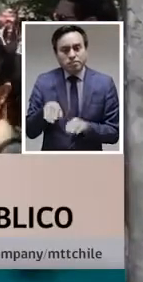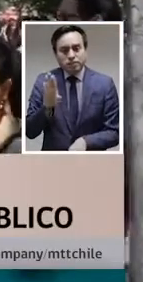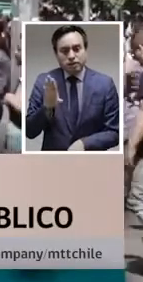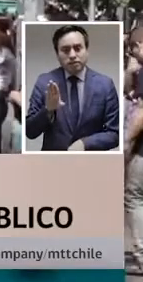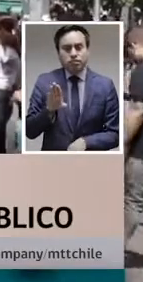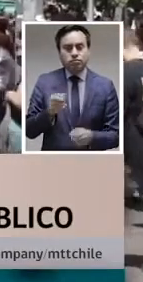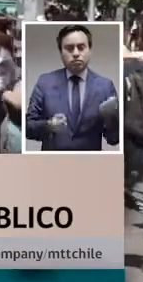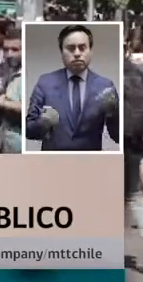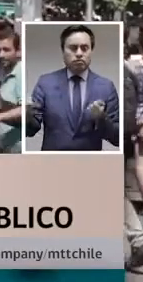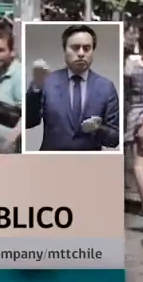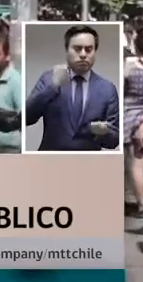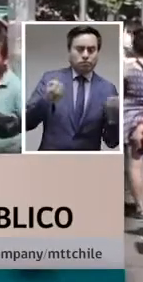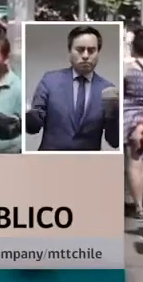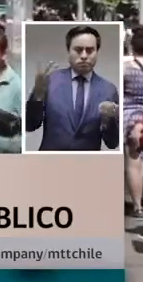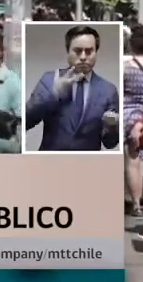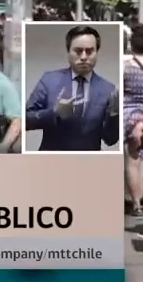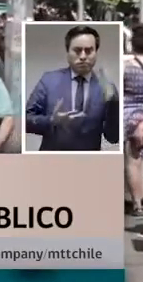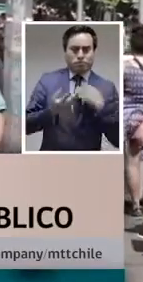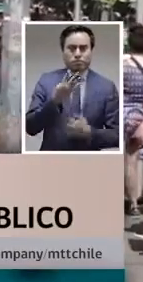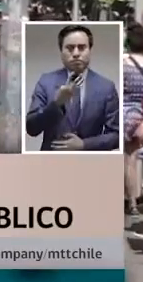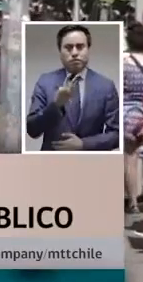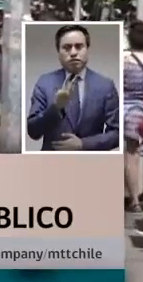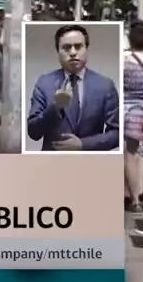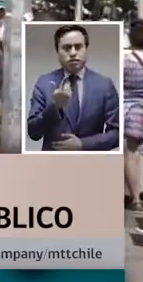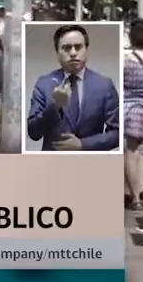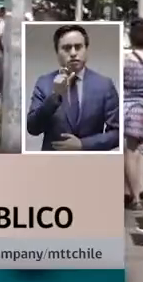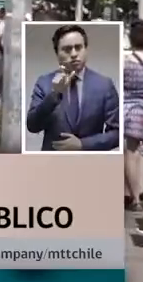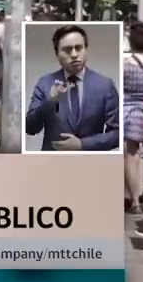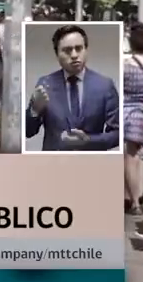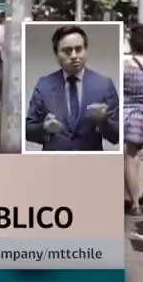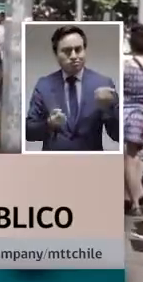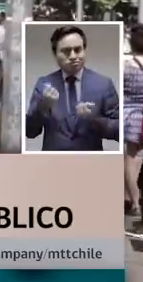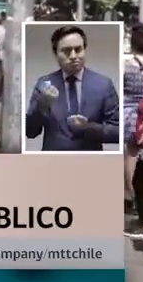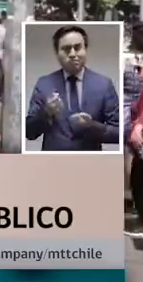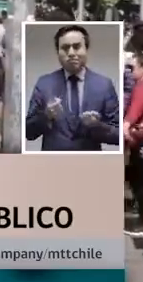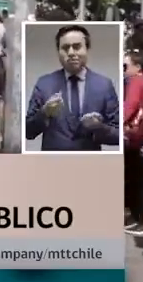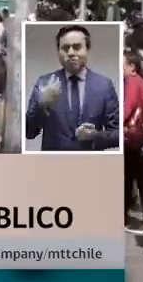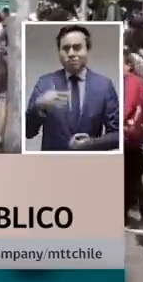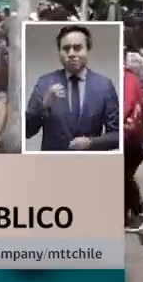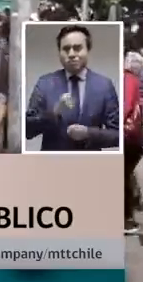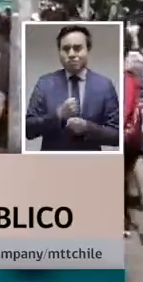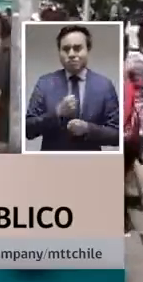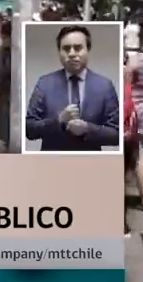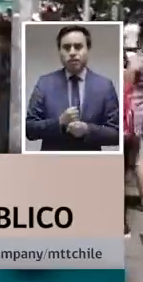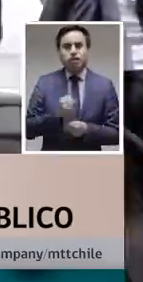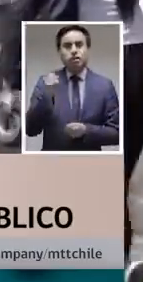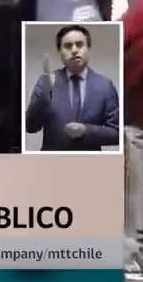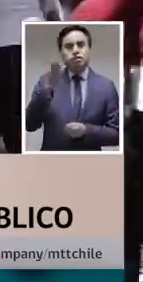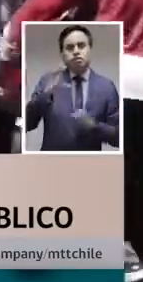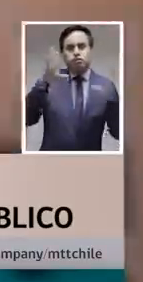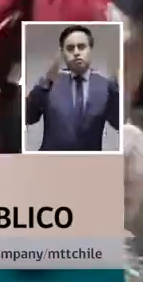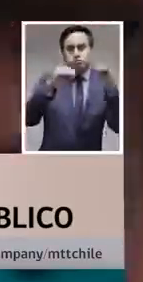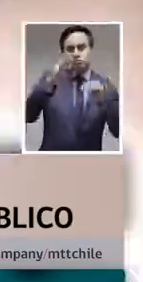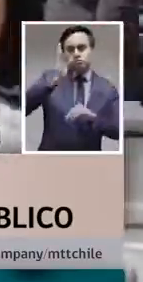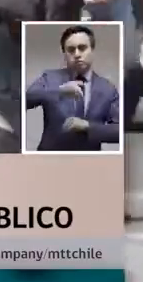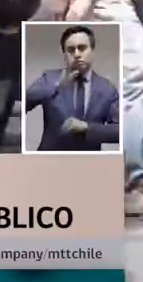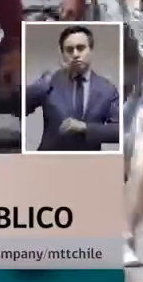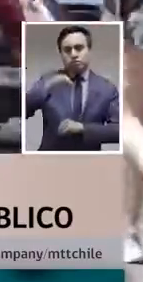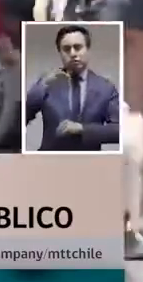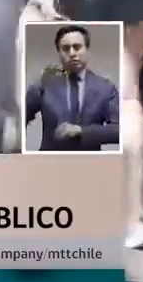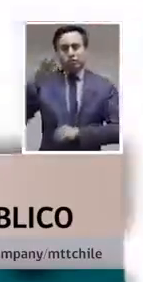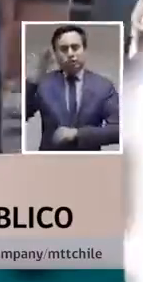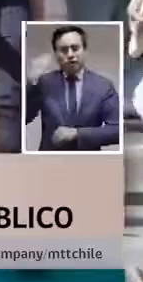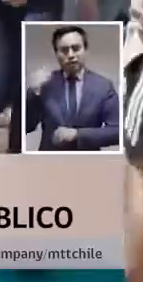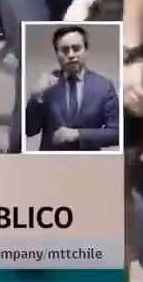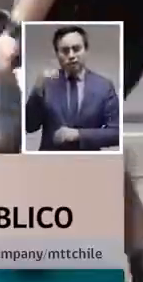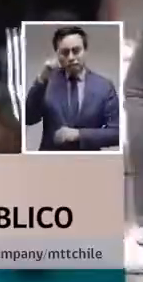conductores agredidos, 437. Hemos debido suspender la operación nocturna durante eventos